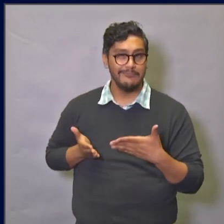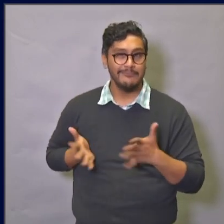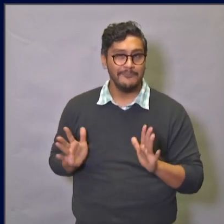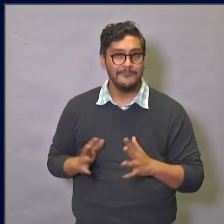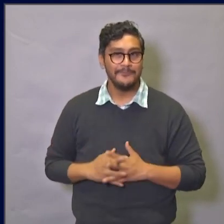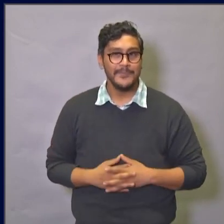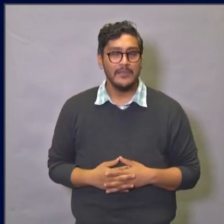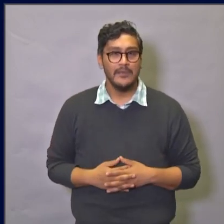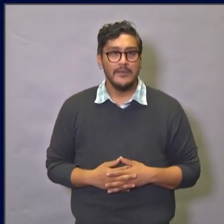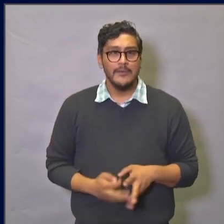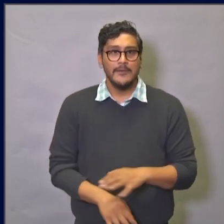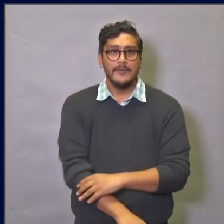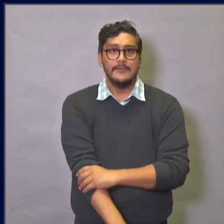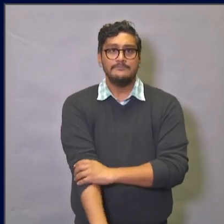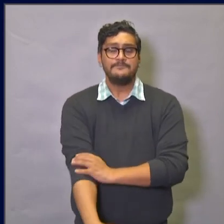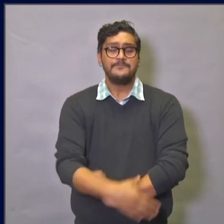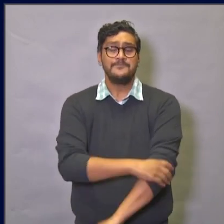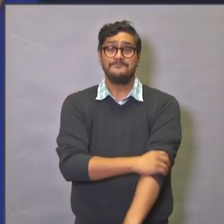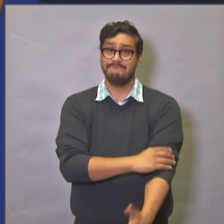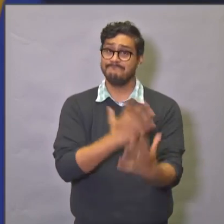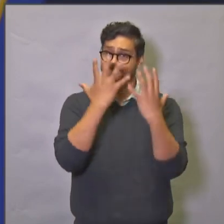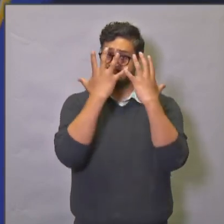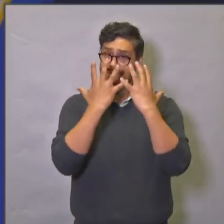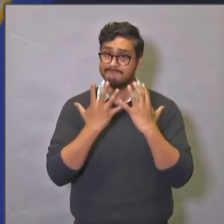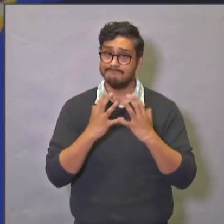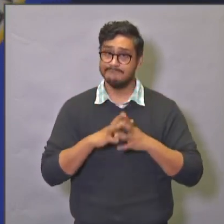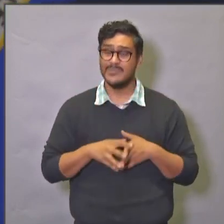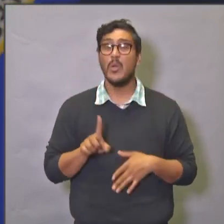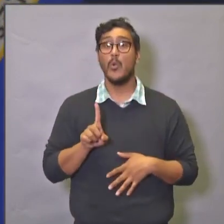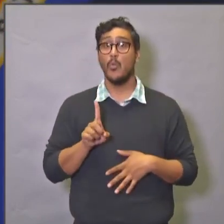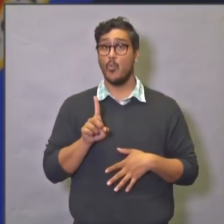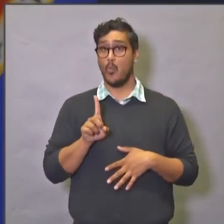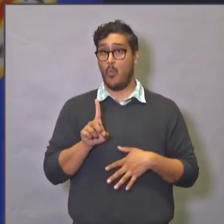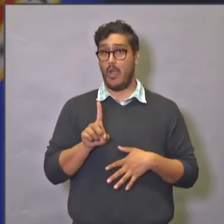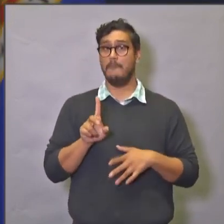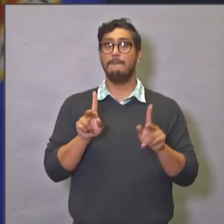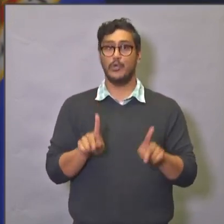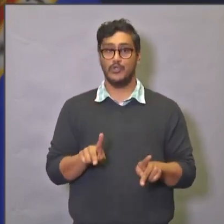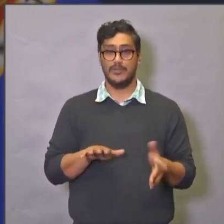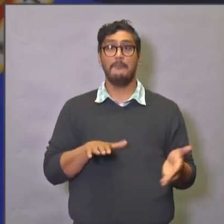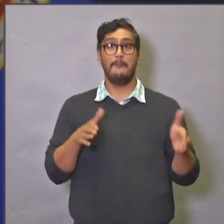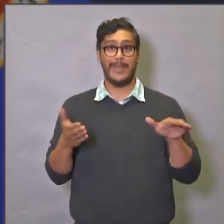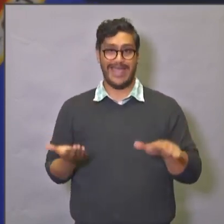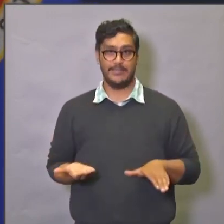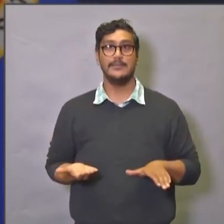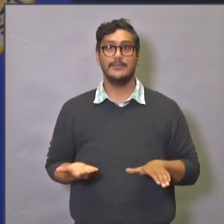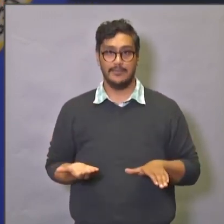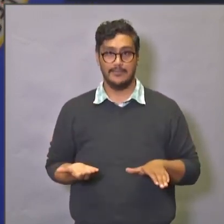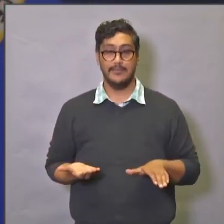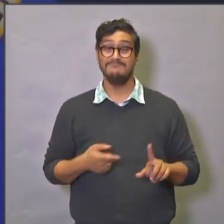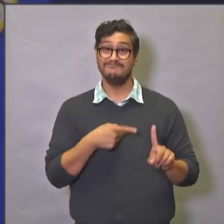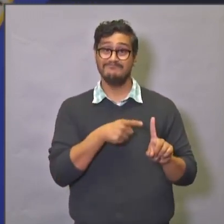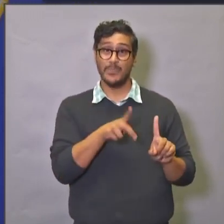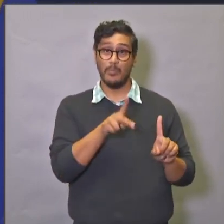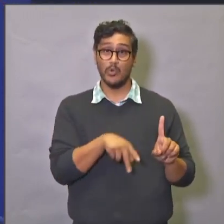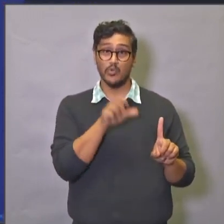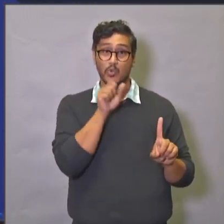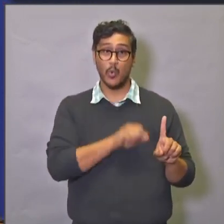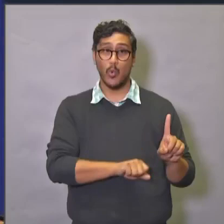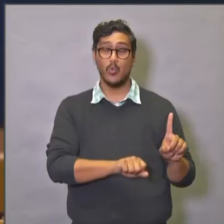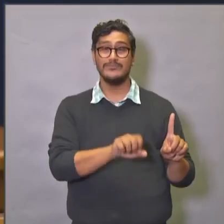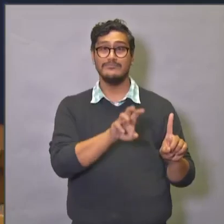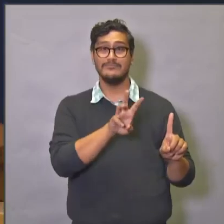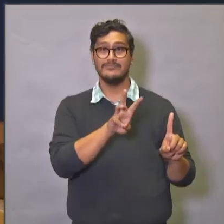Y nos da tristeza informar un fallecimiento más el día de hoy. Esta persona tenía entre 65